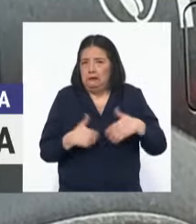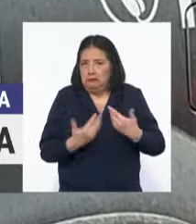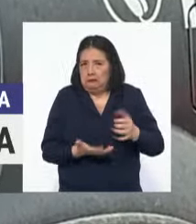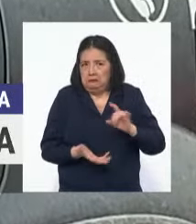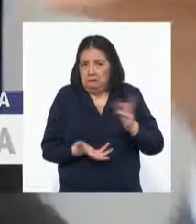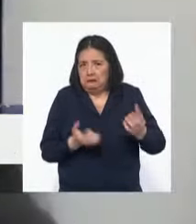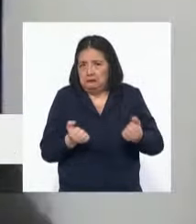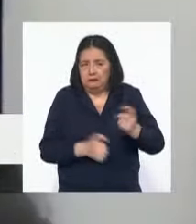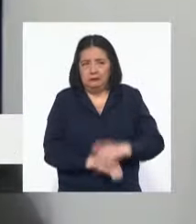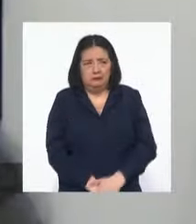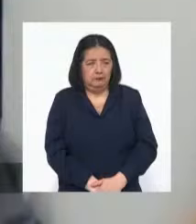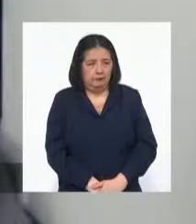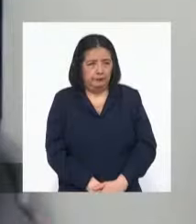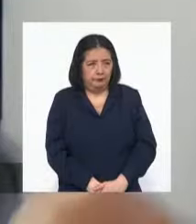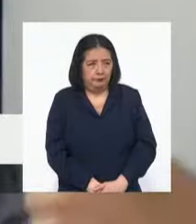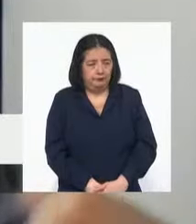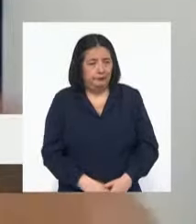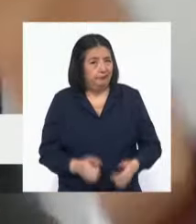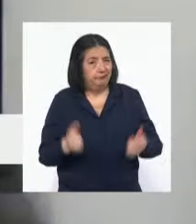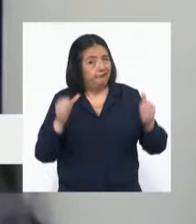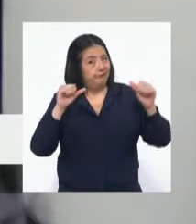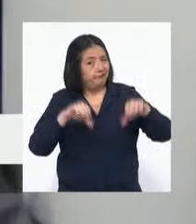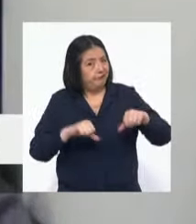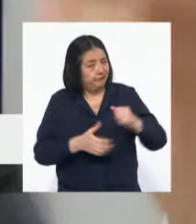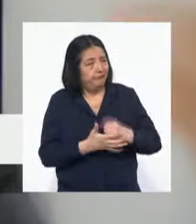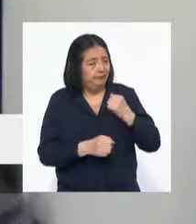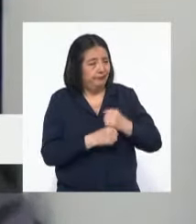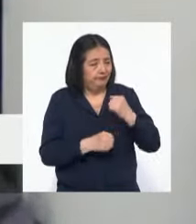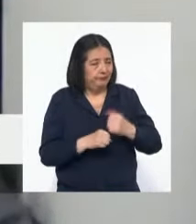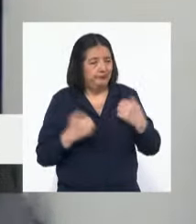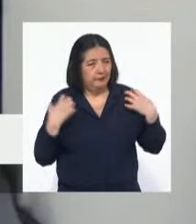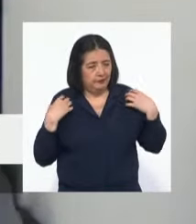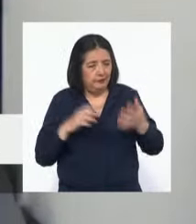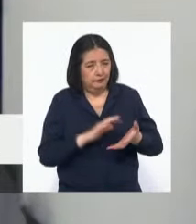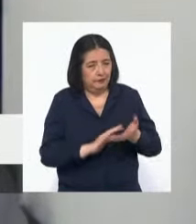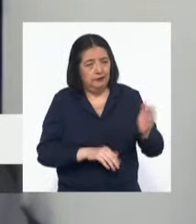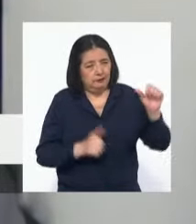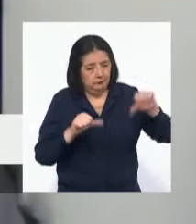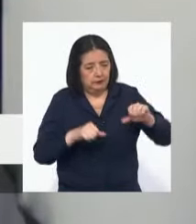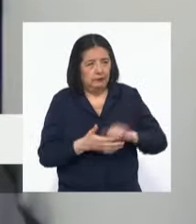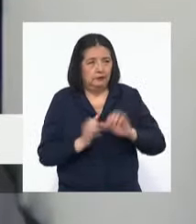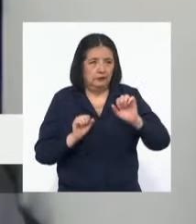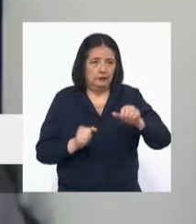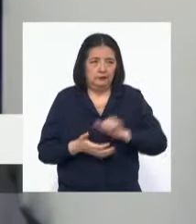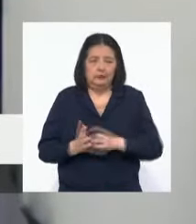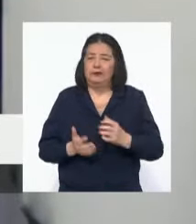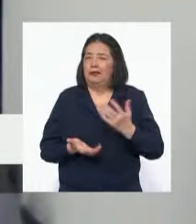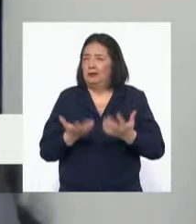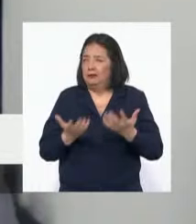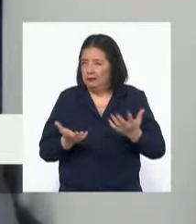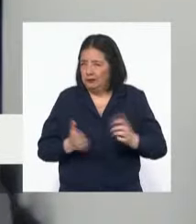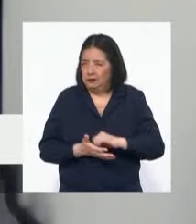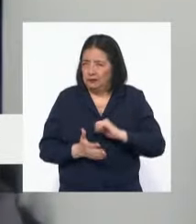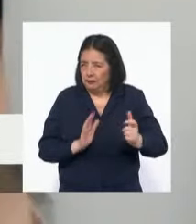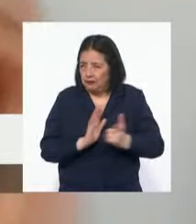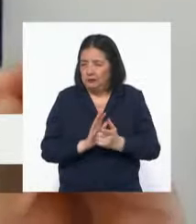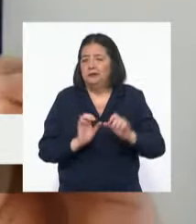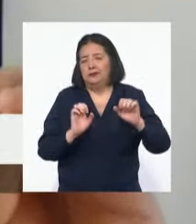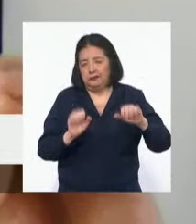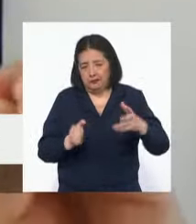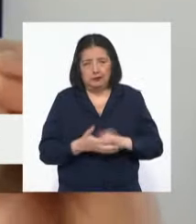de estos. ¿Hicieron mal el tema de la gestión? Sí, hubo una mala gestión, sí. ¿Hay potenciales ilegalidades? Hay potenciales ilegalidades.